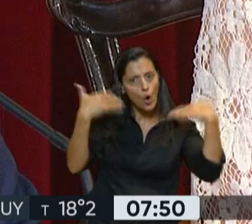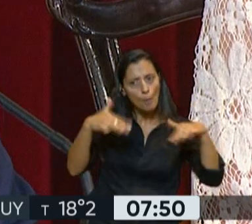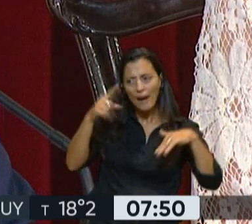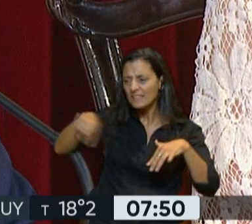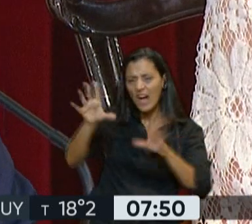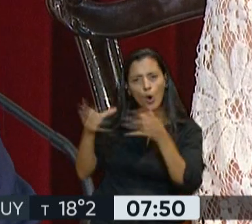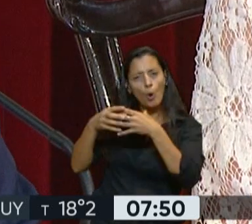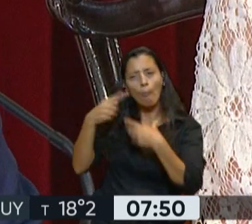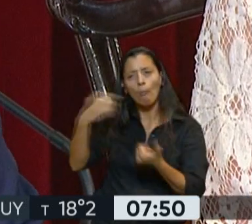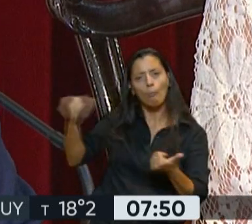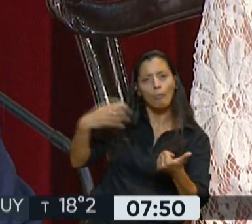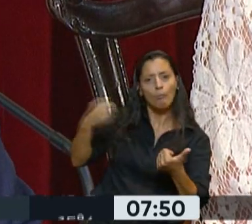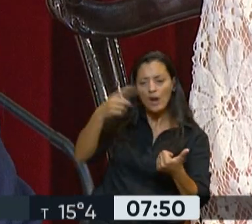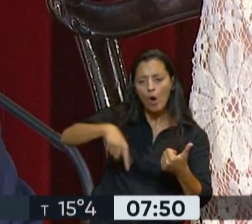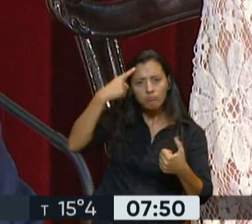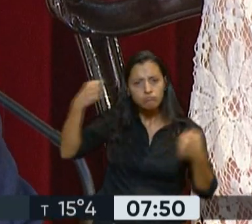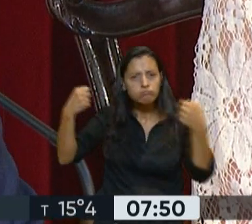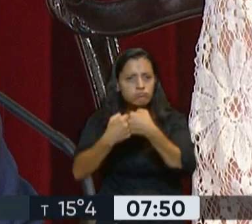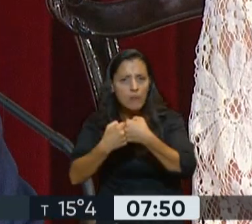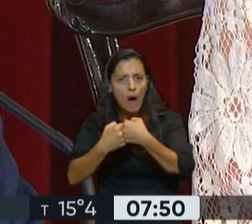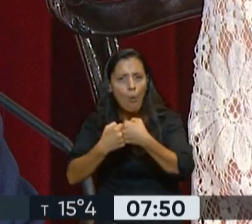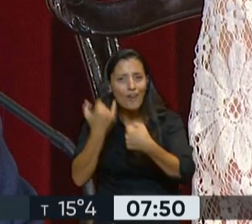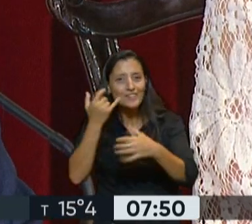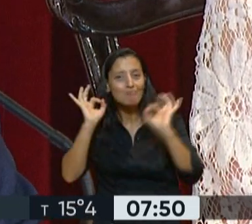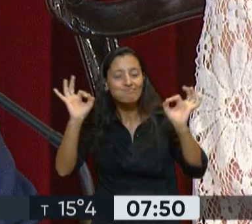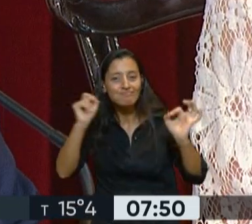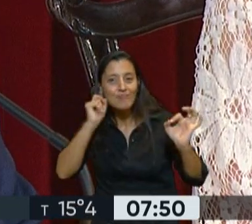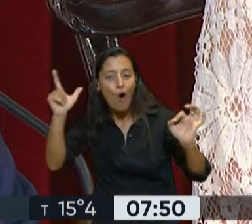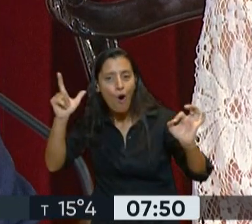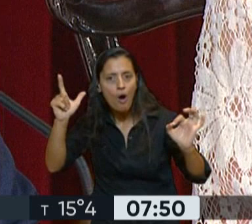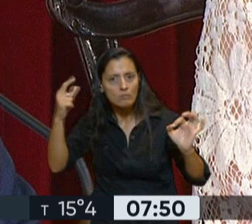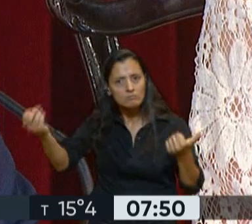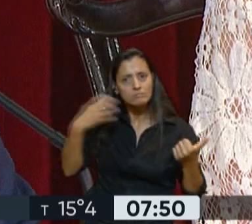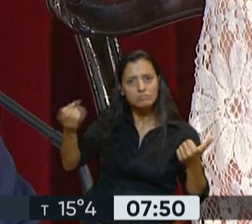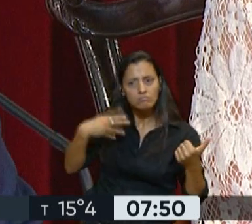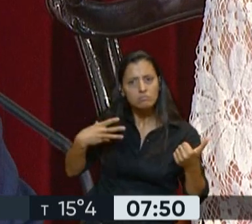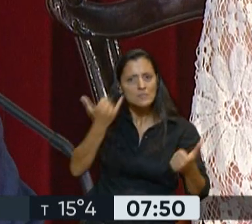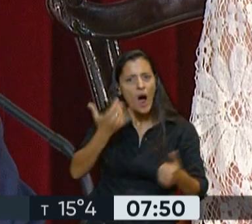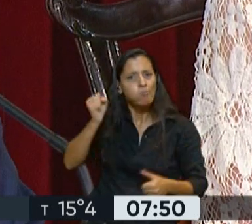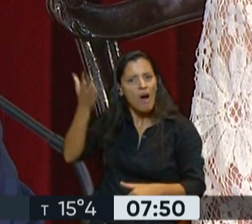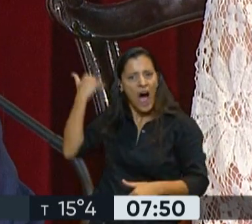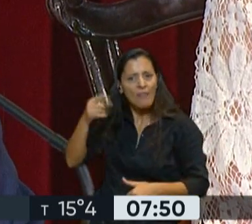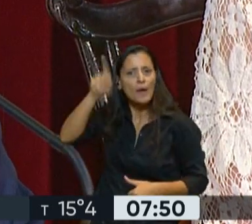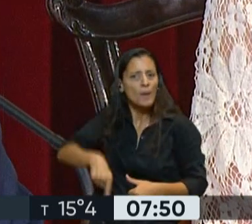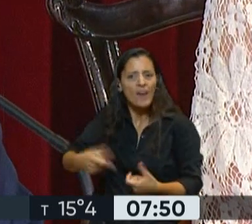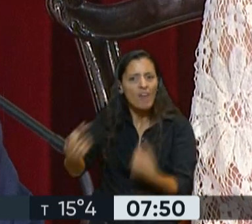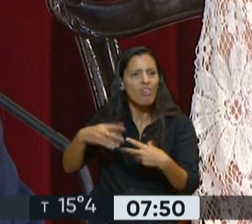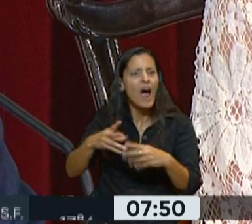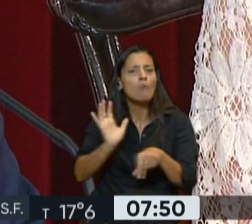que critican que hayamos logrado un acuerdo sin los condicionamientos que tantas veces tuvieron consecuencias desastrosas en nuestro